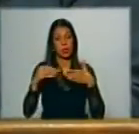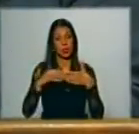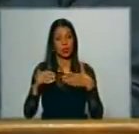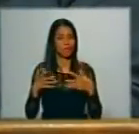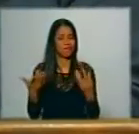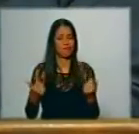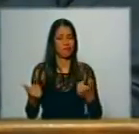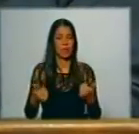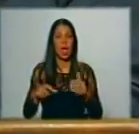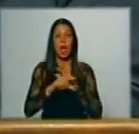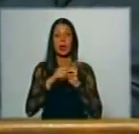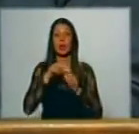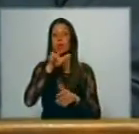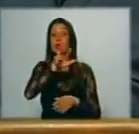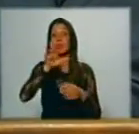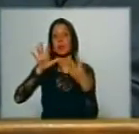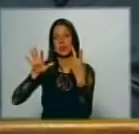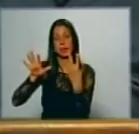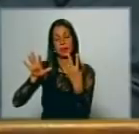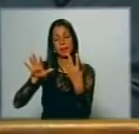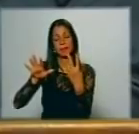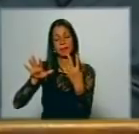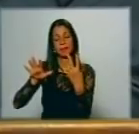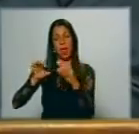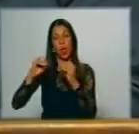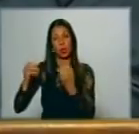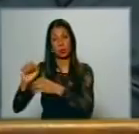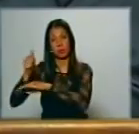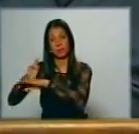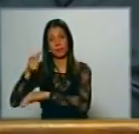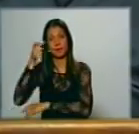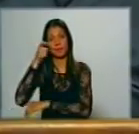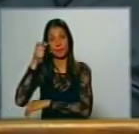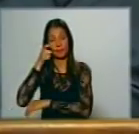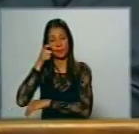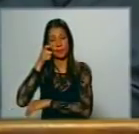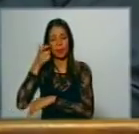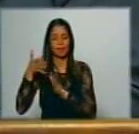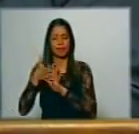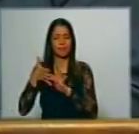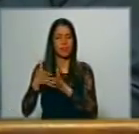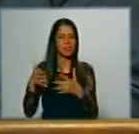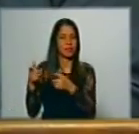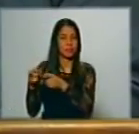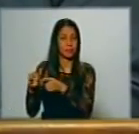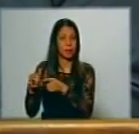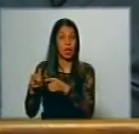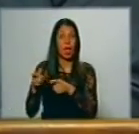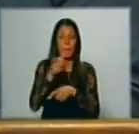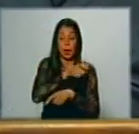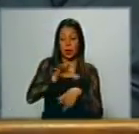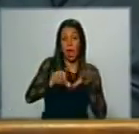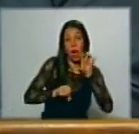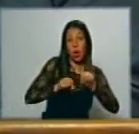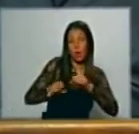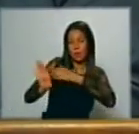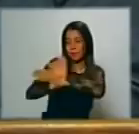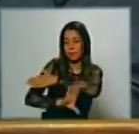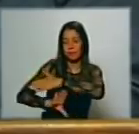Artículo 37. La Superintendencia Nacional para la Defensa de los Derechos